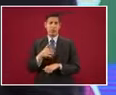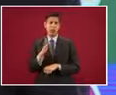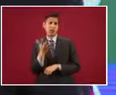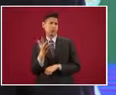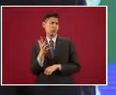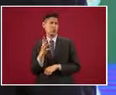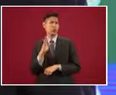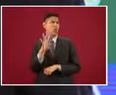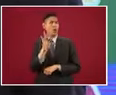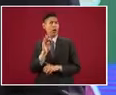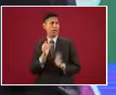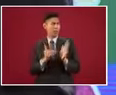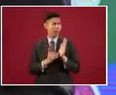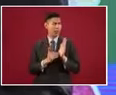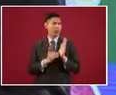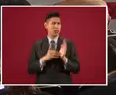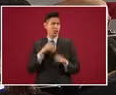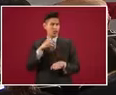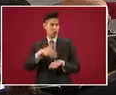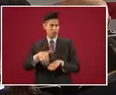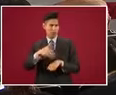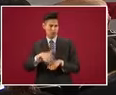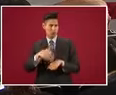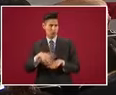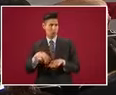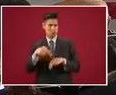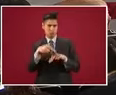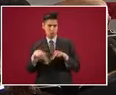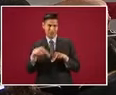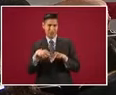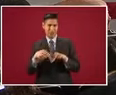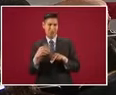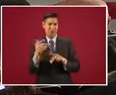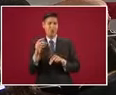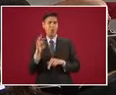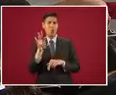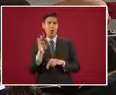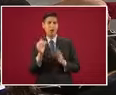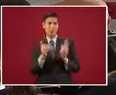números, 40 mil cachitos, son 20 millones.